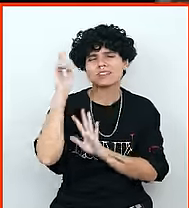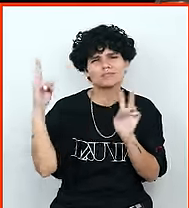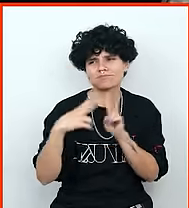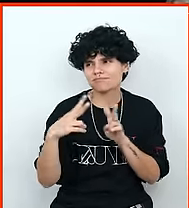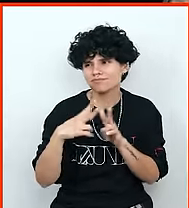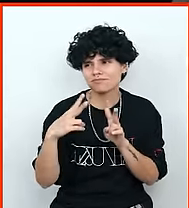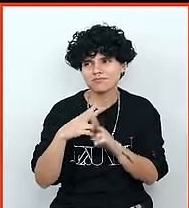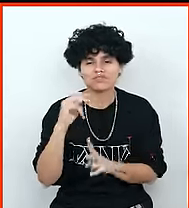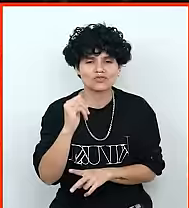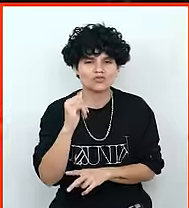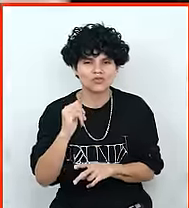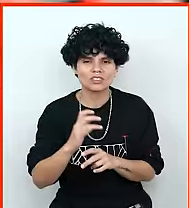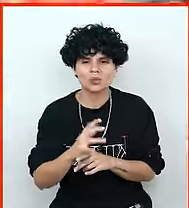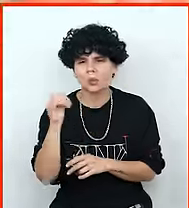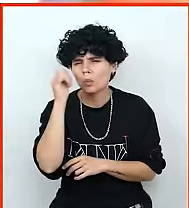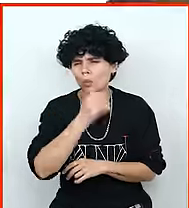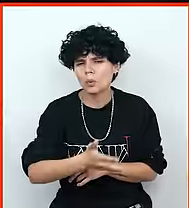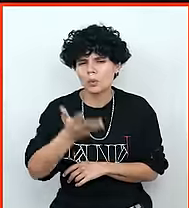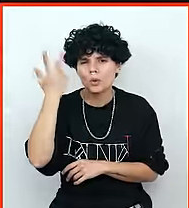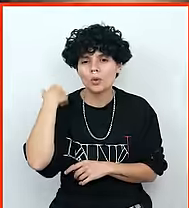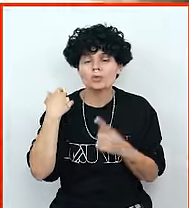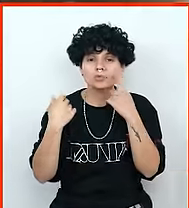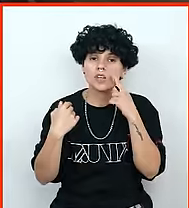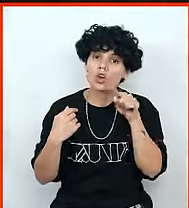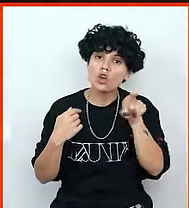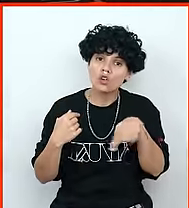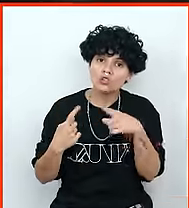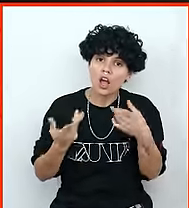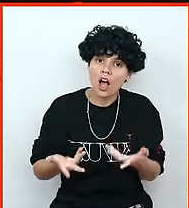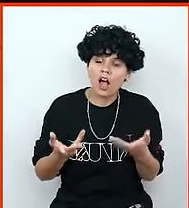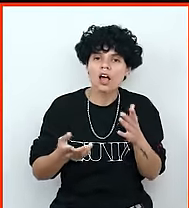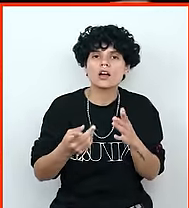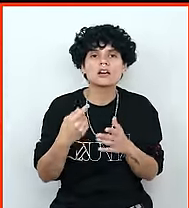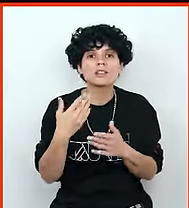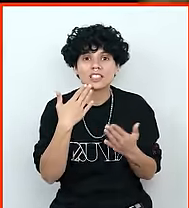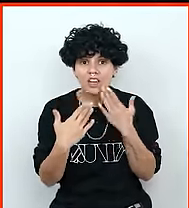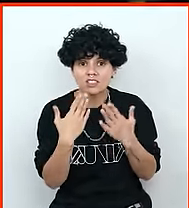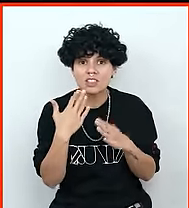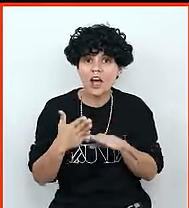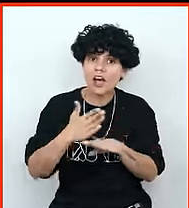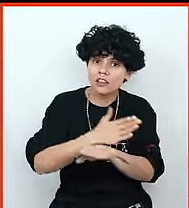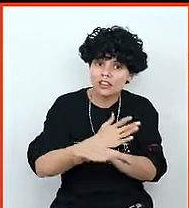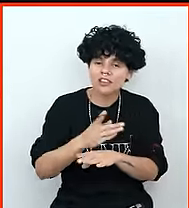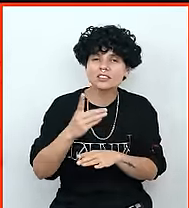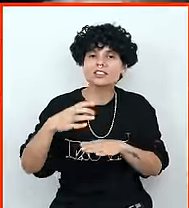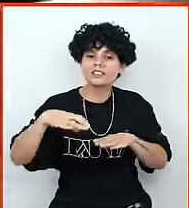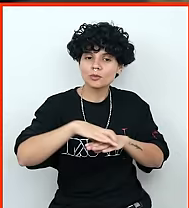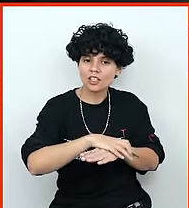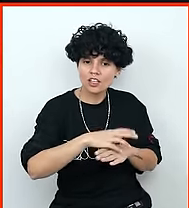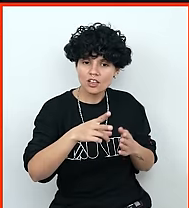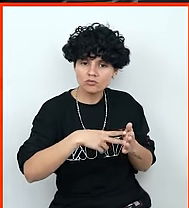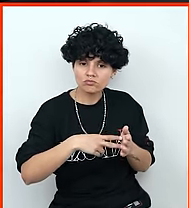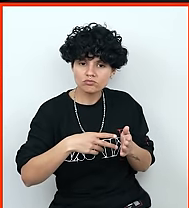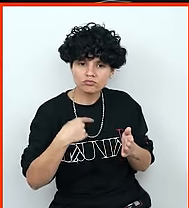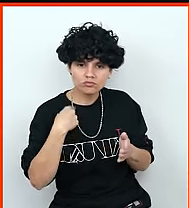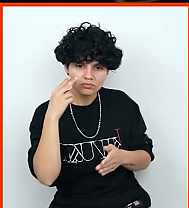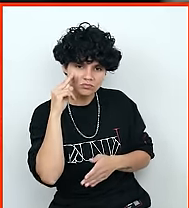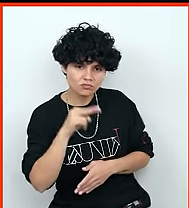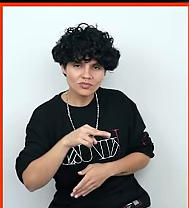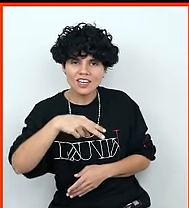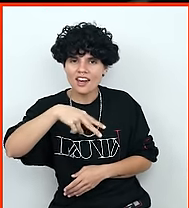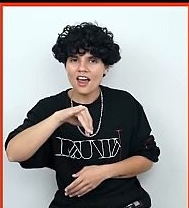más. Sí. Mucho más. Pero sí. Acá, pues, aquí tenemos un rito el programa. Mira, sus buenas nights, ¿no? Sí. ¿Ustedes se achoraron con